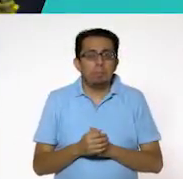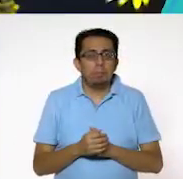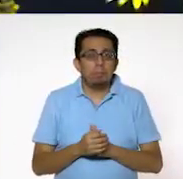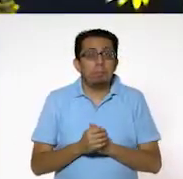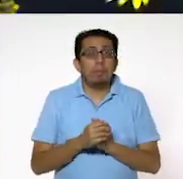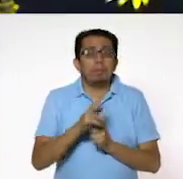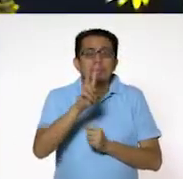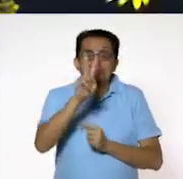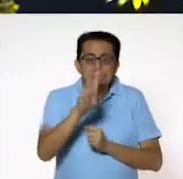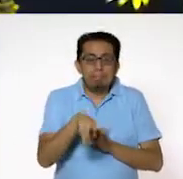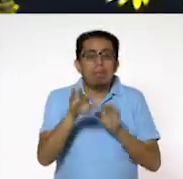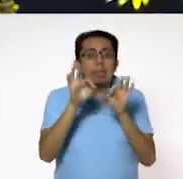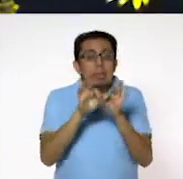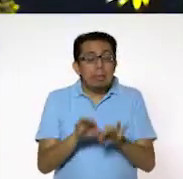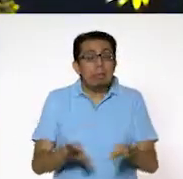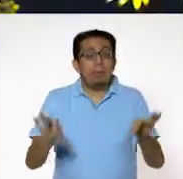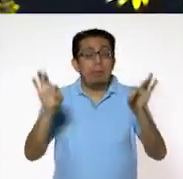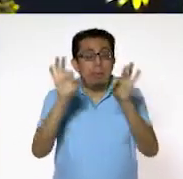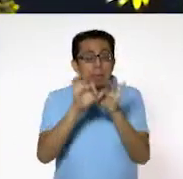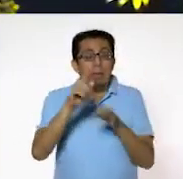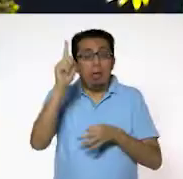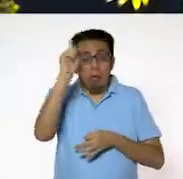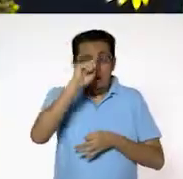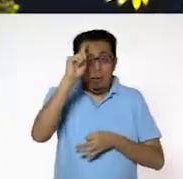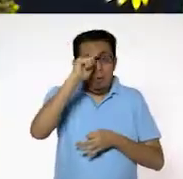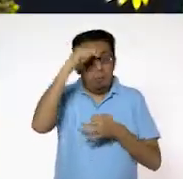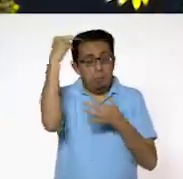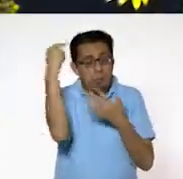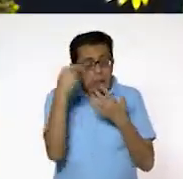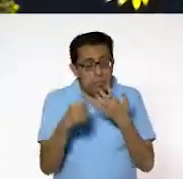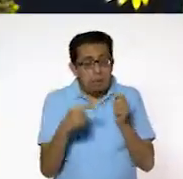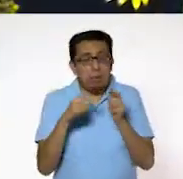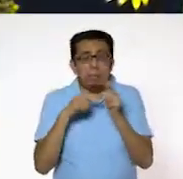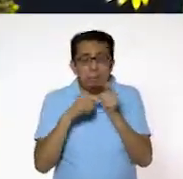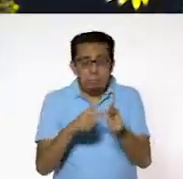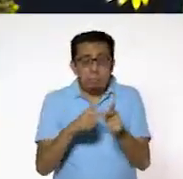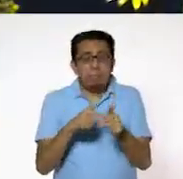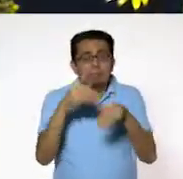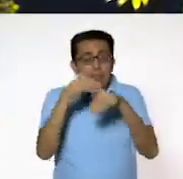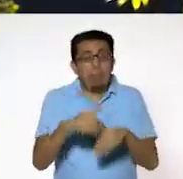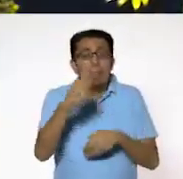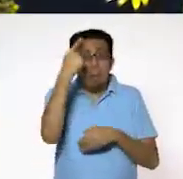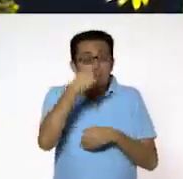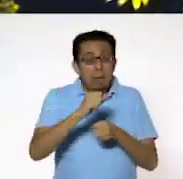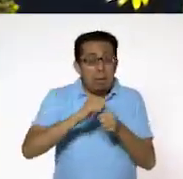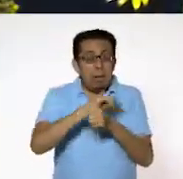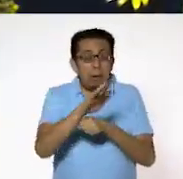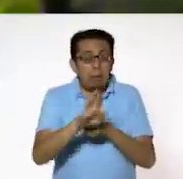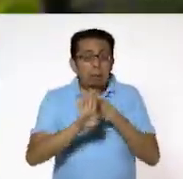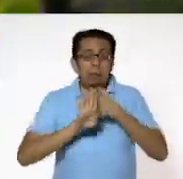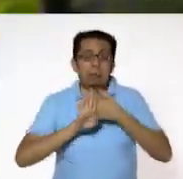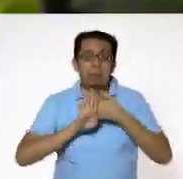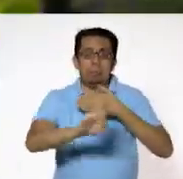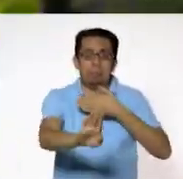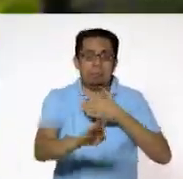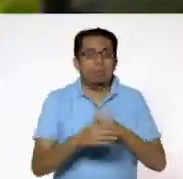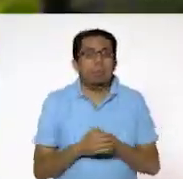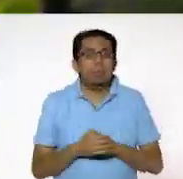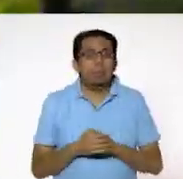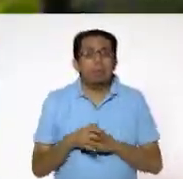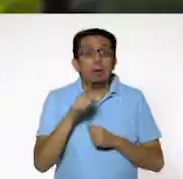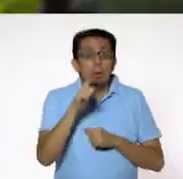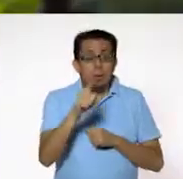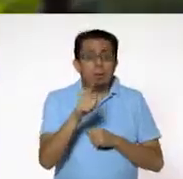Es muy importante continuar con las recomendaciones para evitar contagios de COVID. Trata de